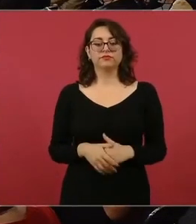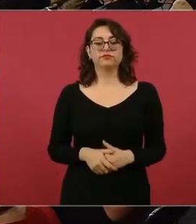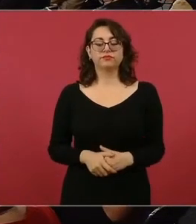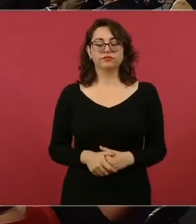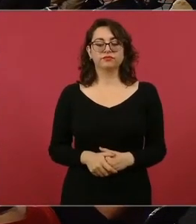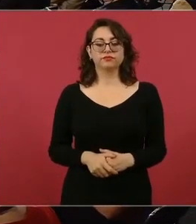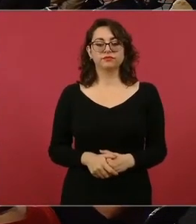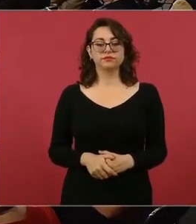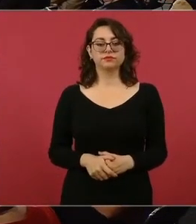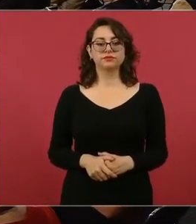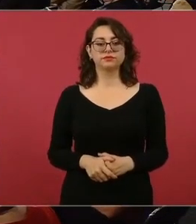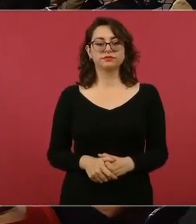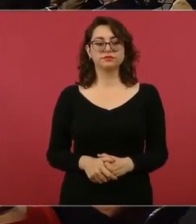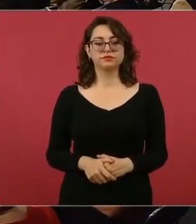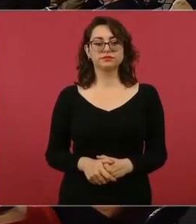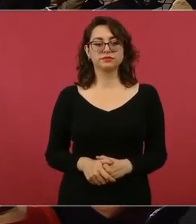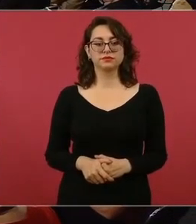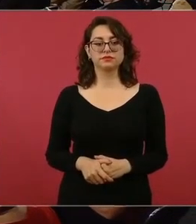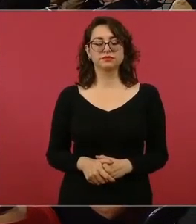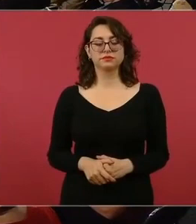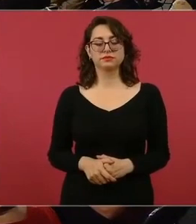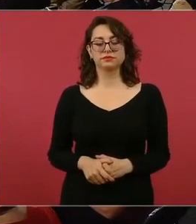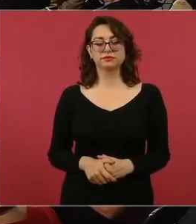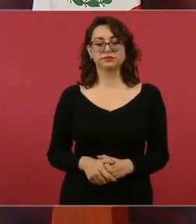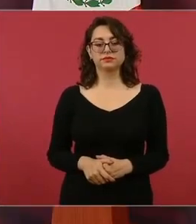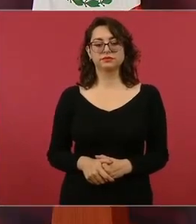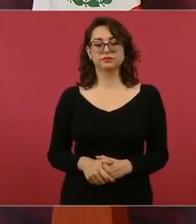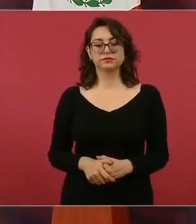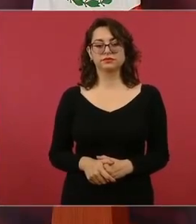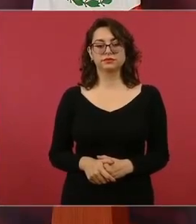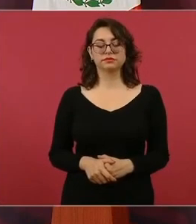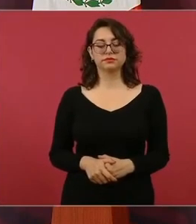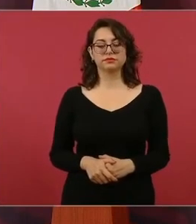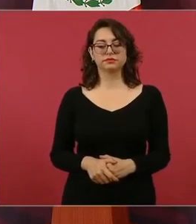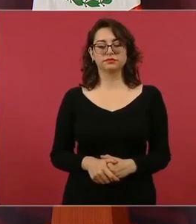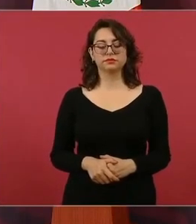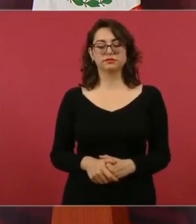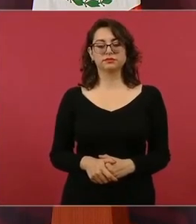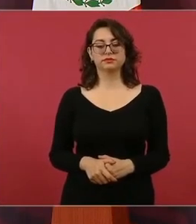Cuando hablo de los de arriba, acuérdense